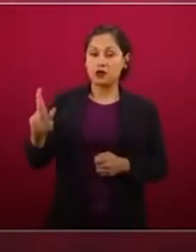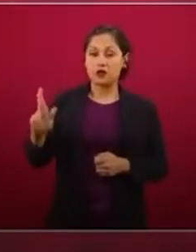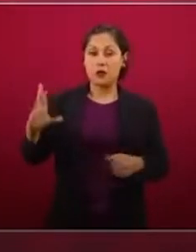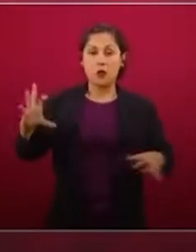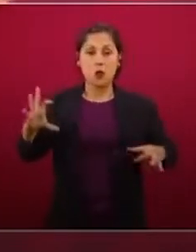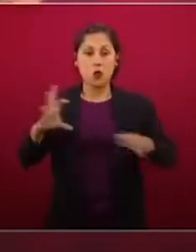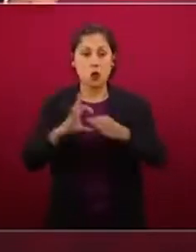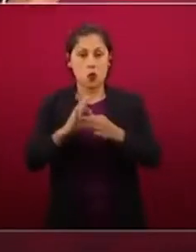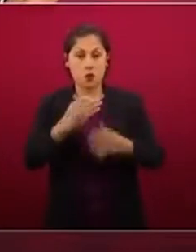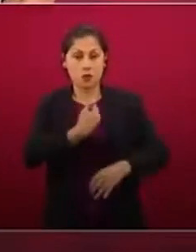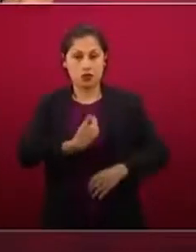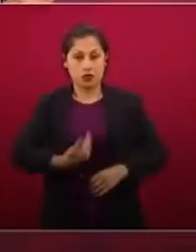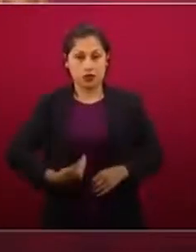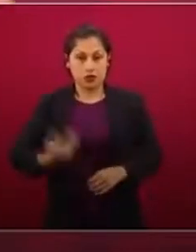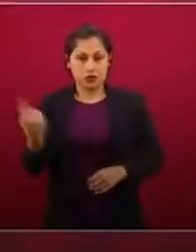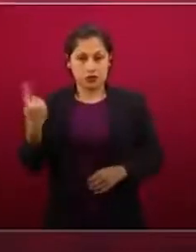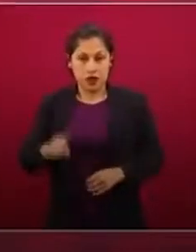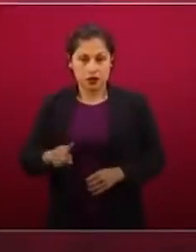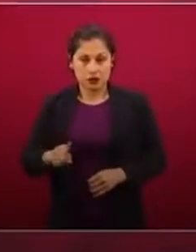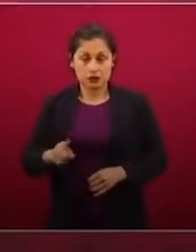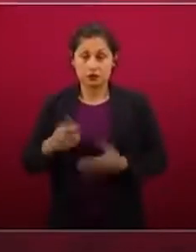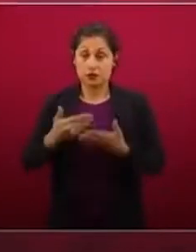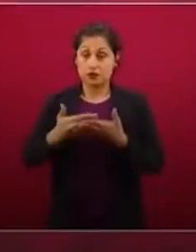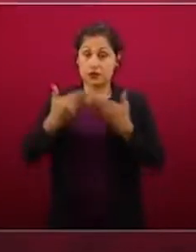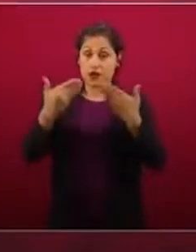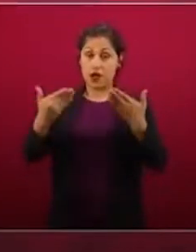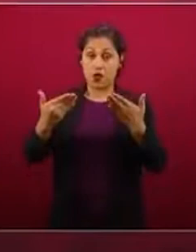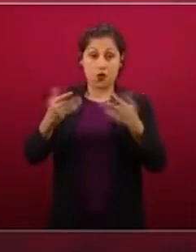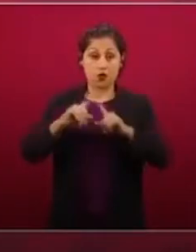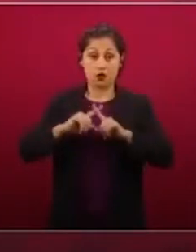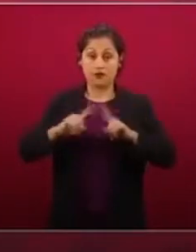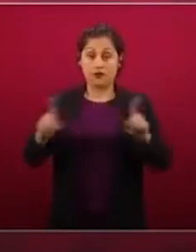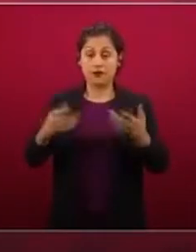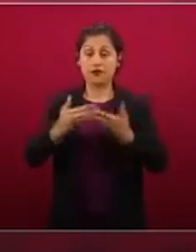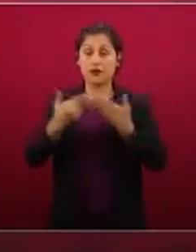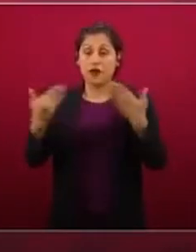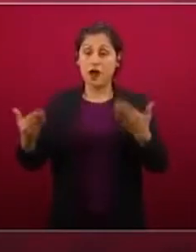ahora es una institución autónoma,